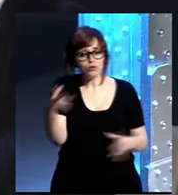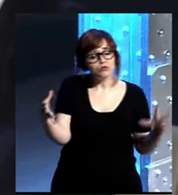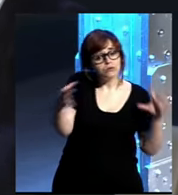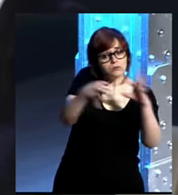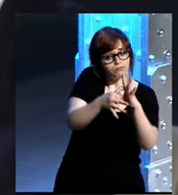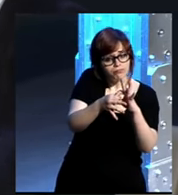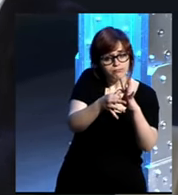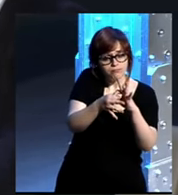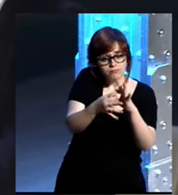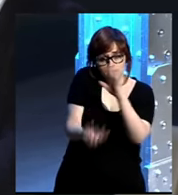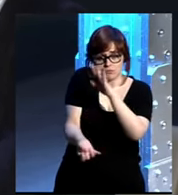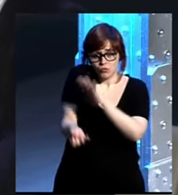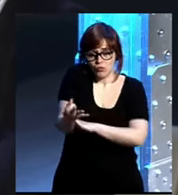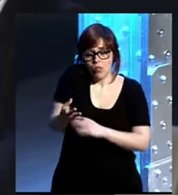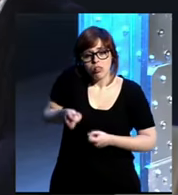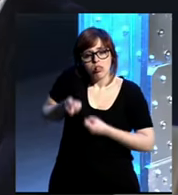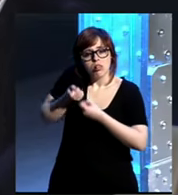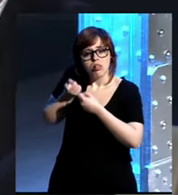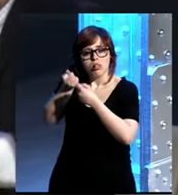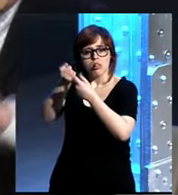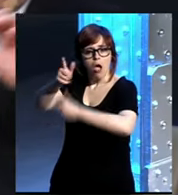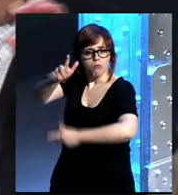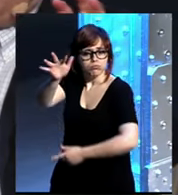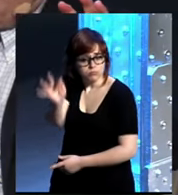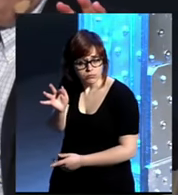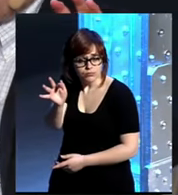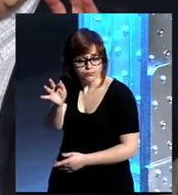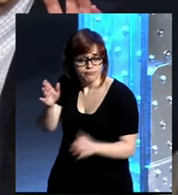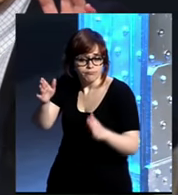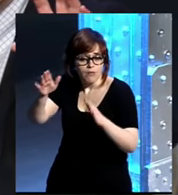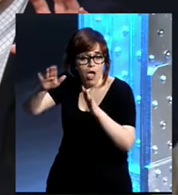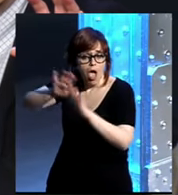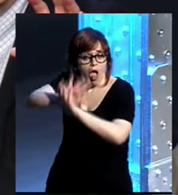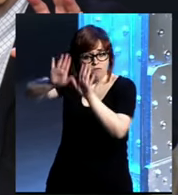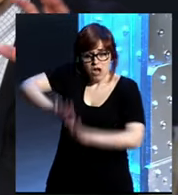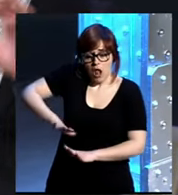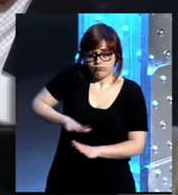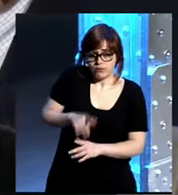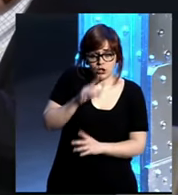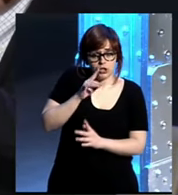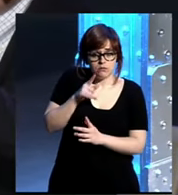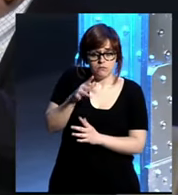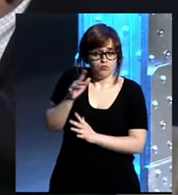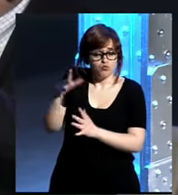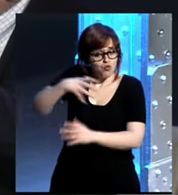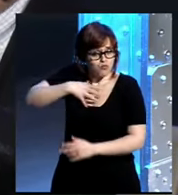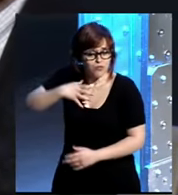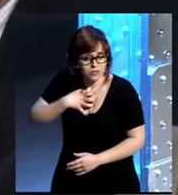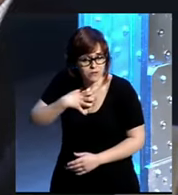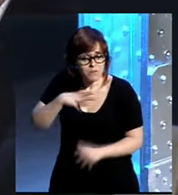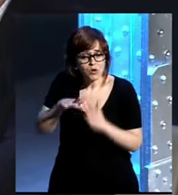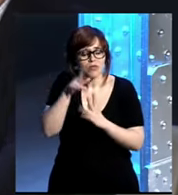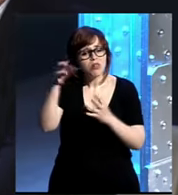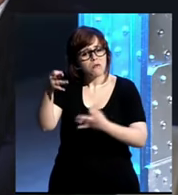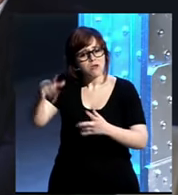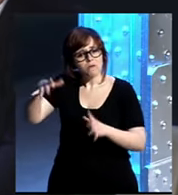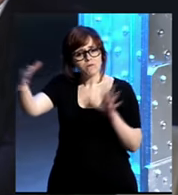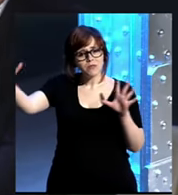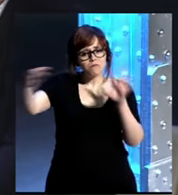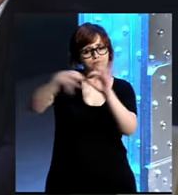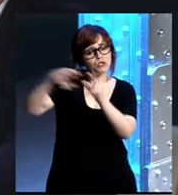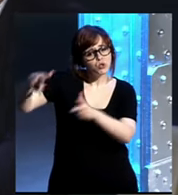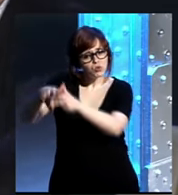tenemos que plantear este debate de lo social versus lo económico. El punto está aquí en la unión, ¿vale? Pero parece que se